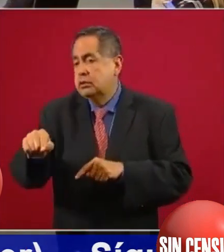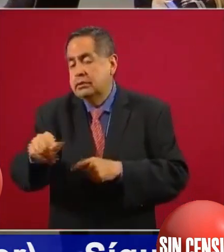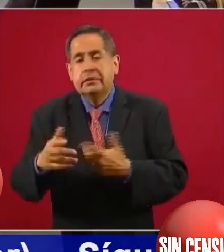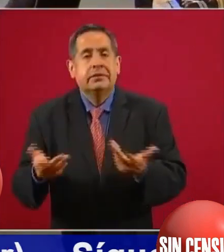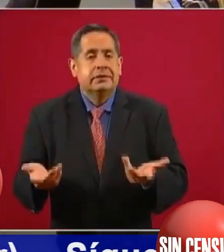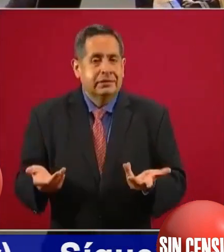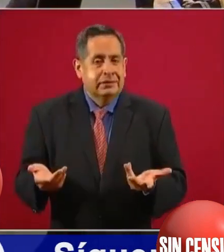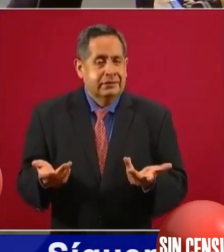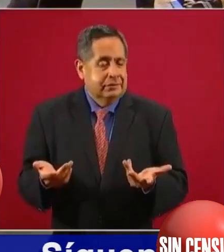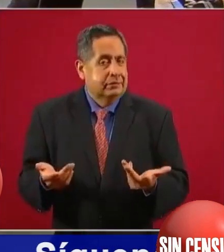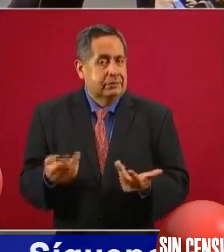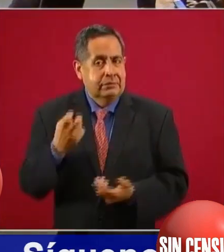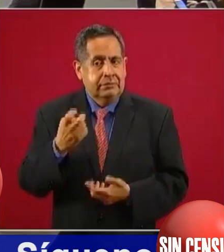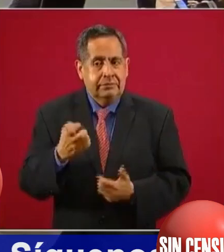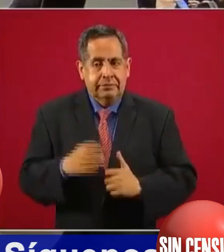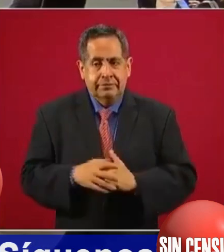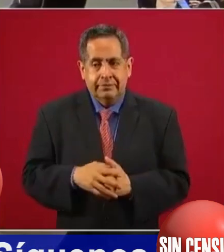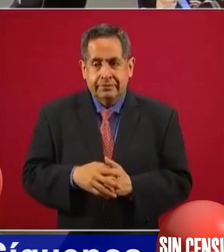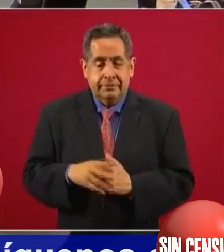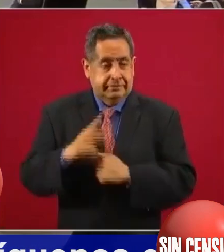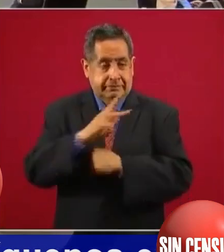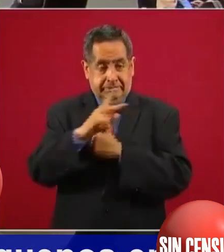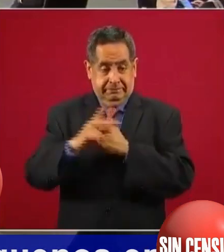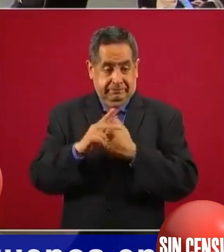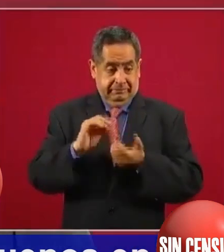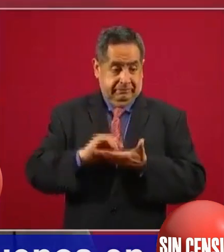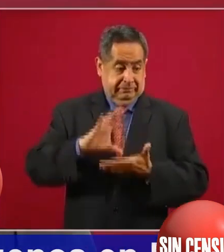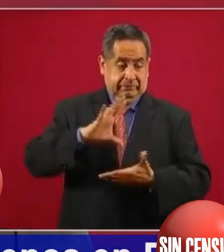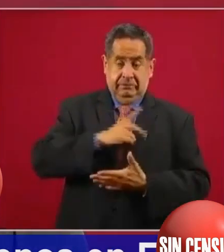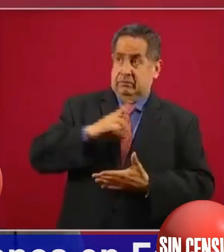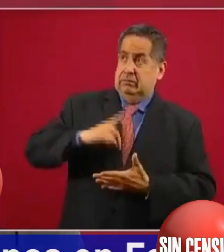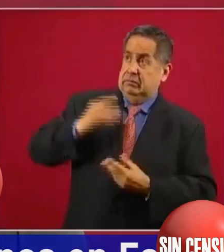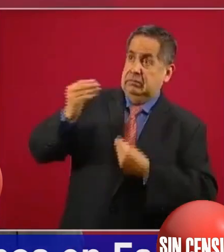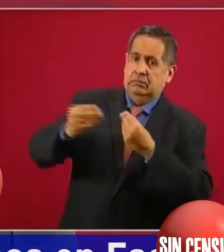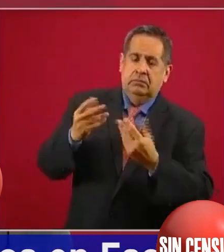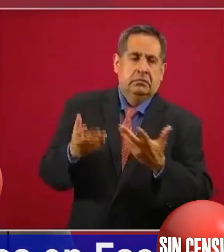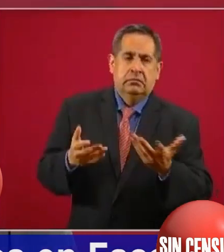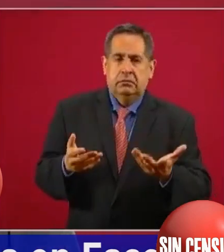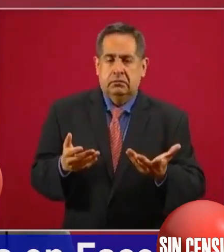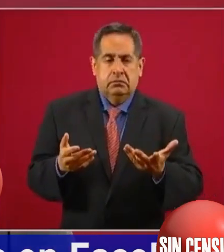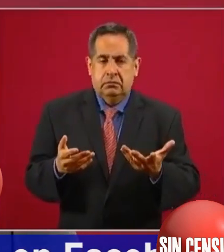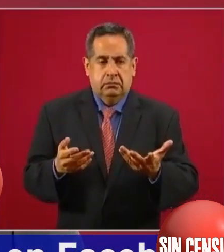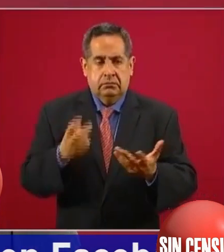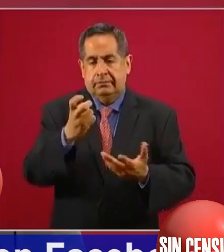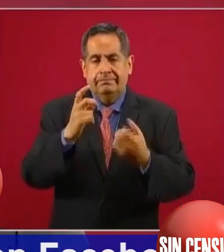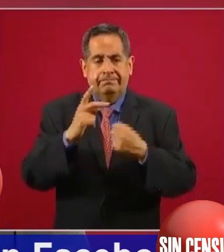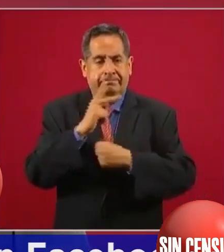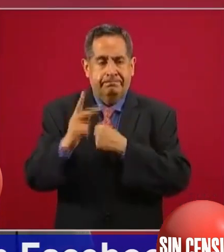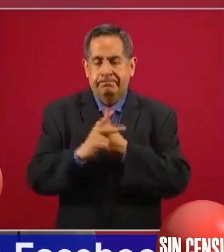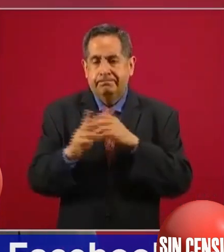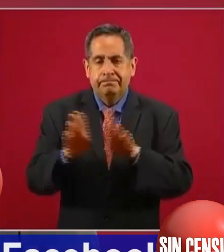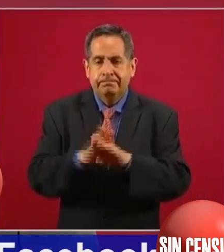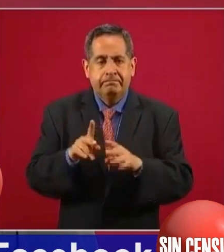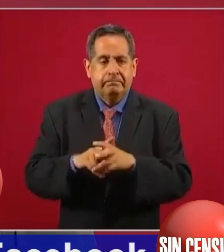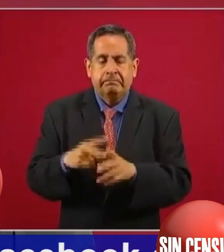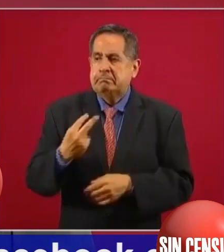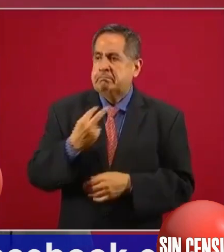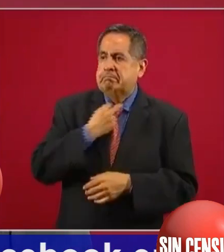Si un país endeudado, pues es un país